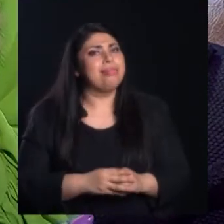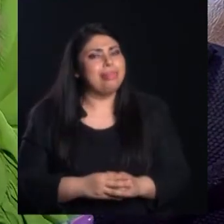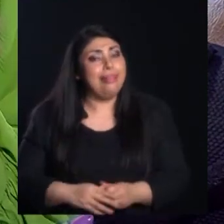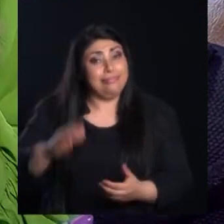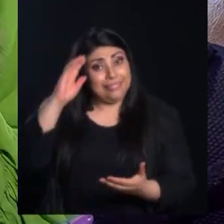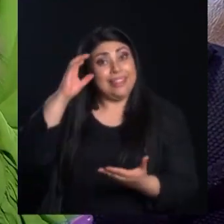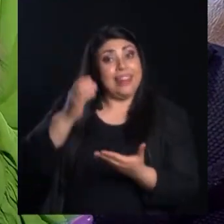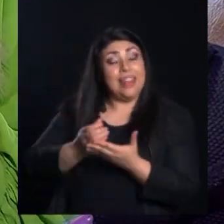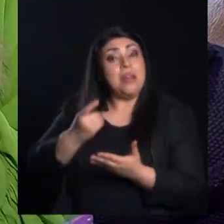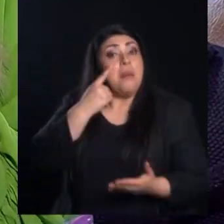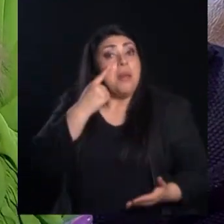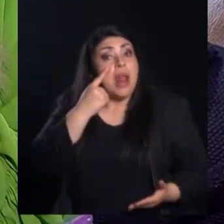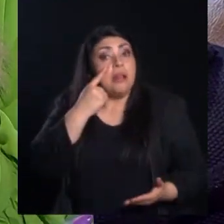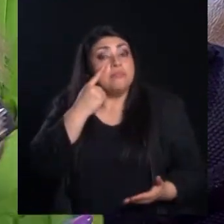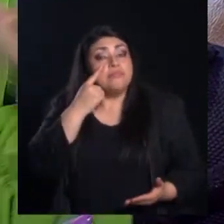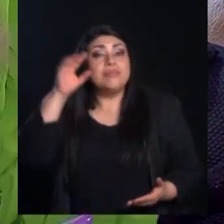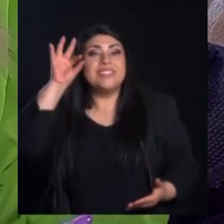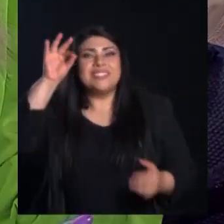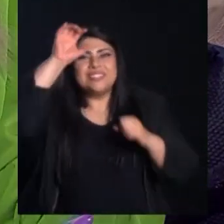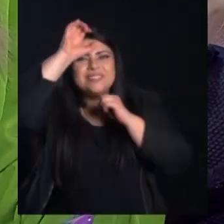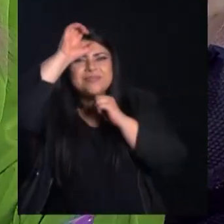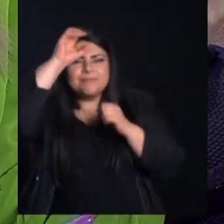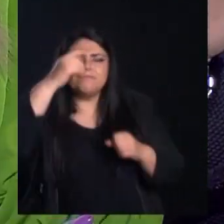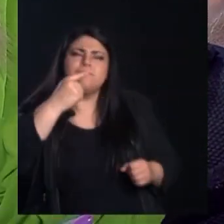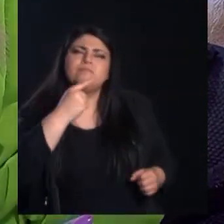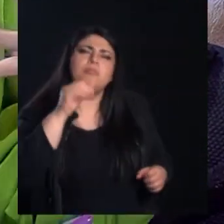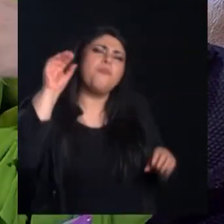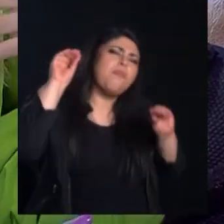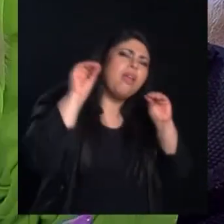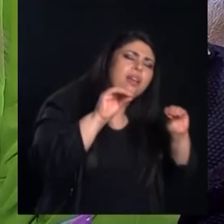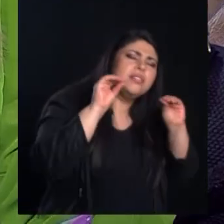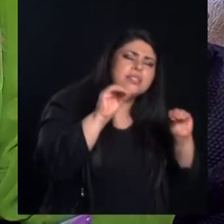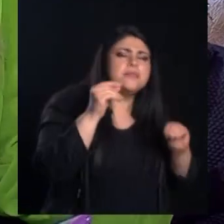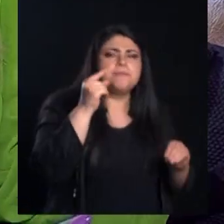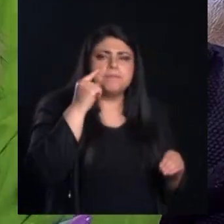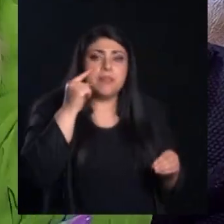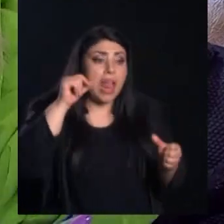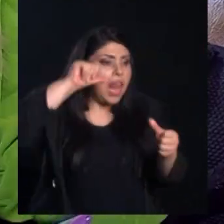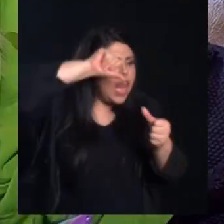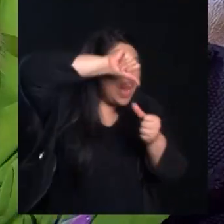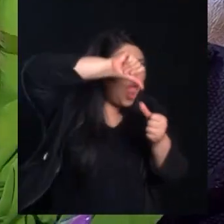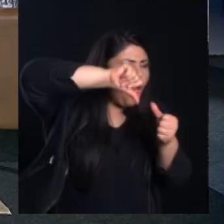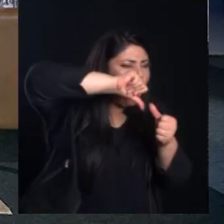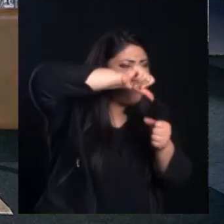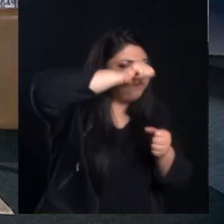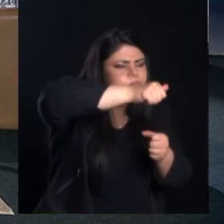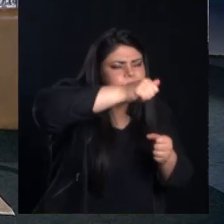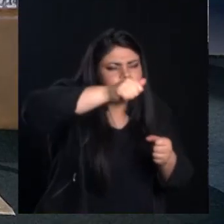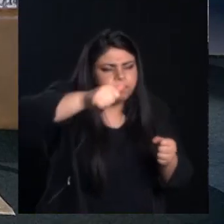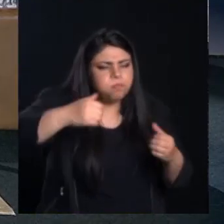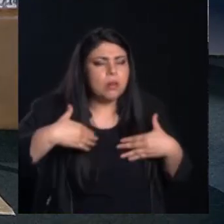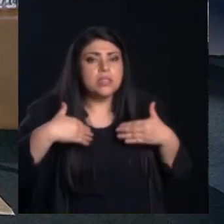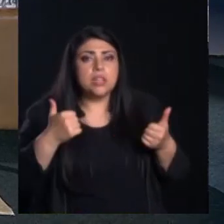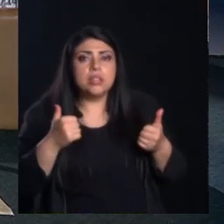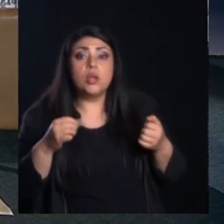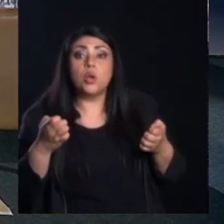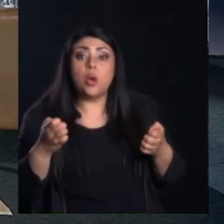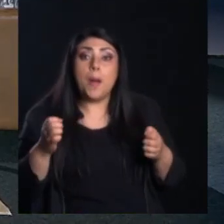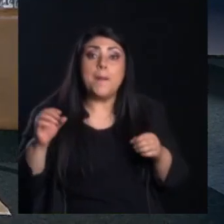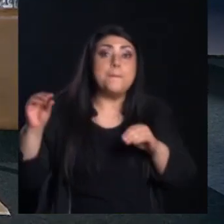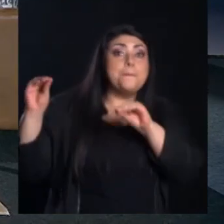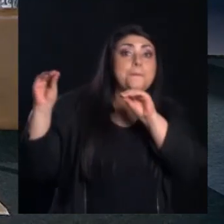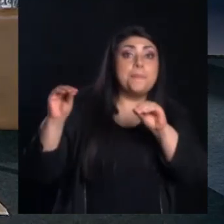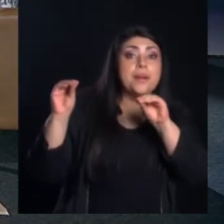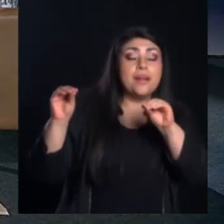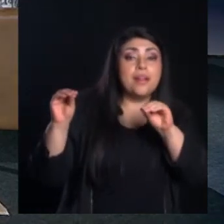el pastor cachés también que cuando la unción venía y el sanado enfermos y todo él estaba predicando no sólo se